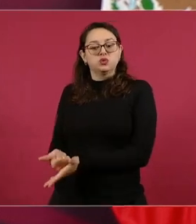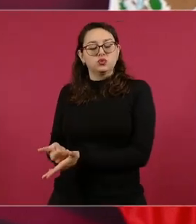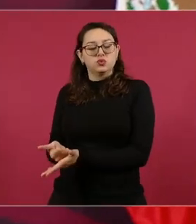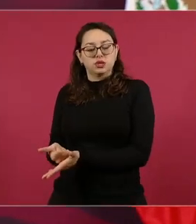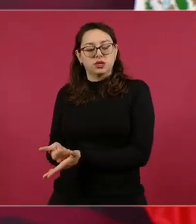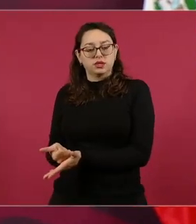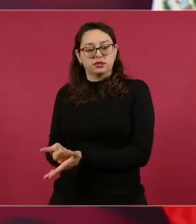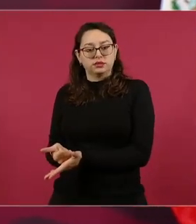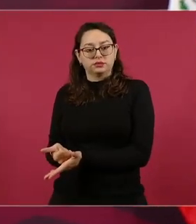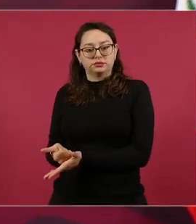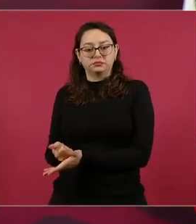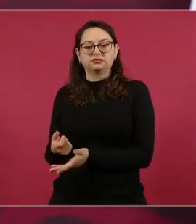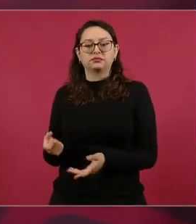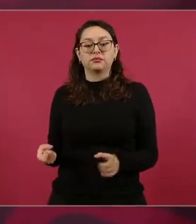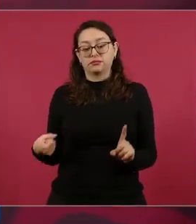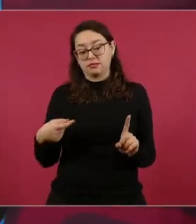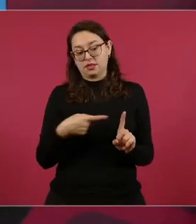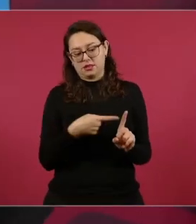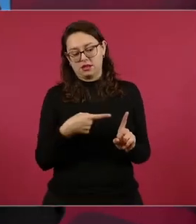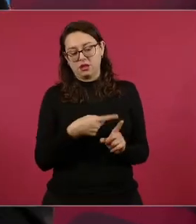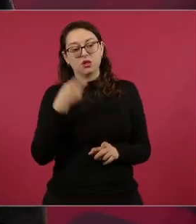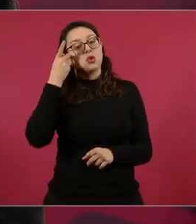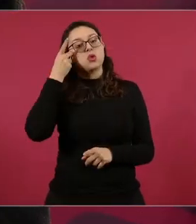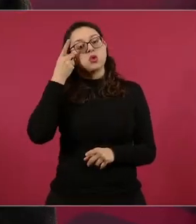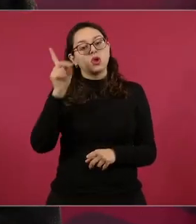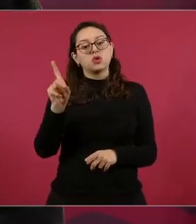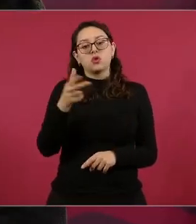una empresa hotelera,